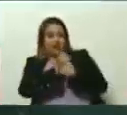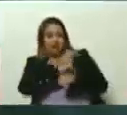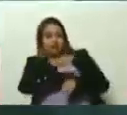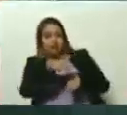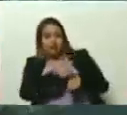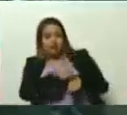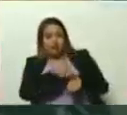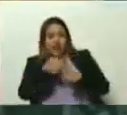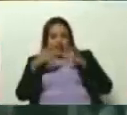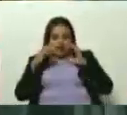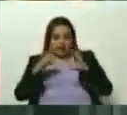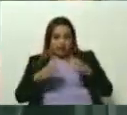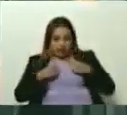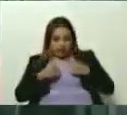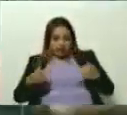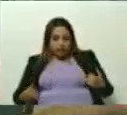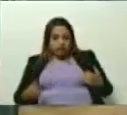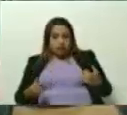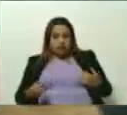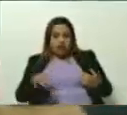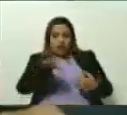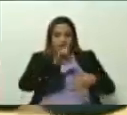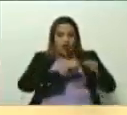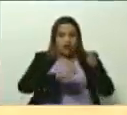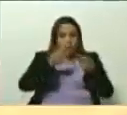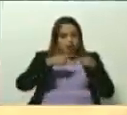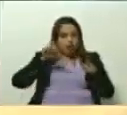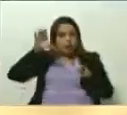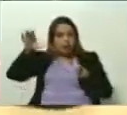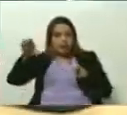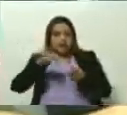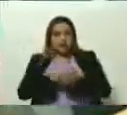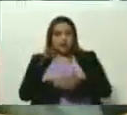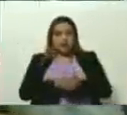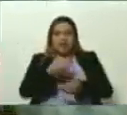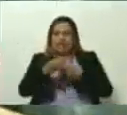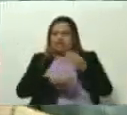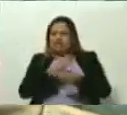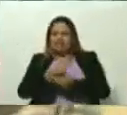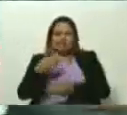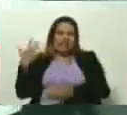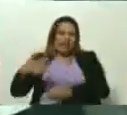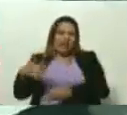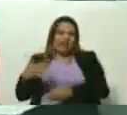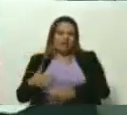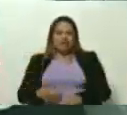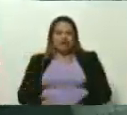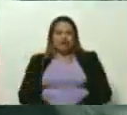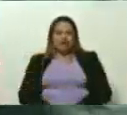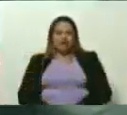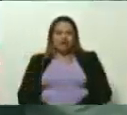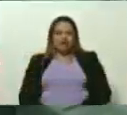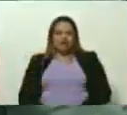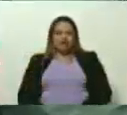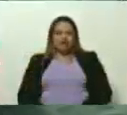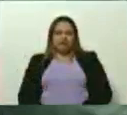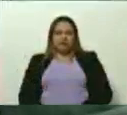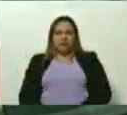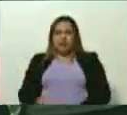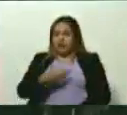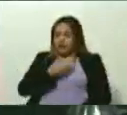Estos equipos, si los compras en otros países, bueno, sale sumamente caro. Queremos ver,